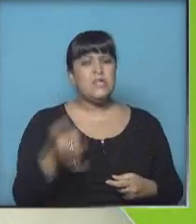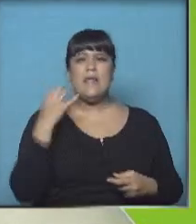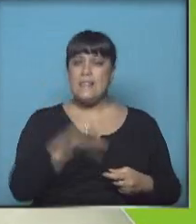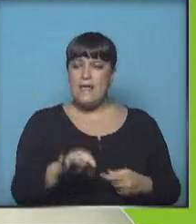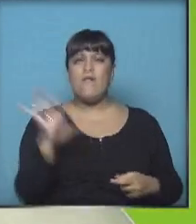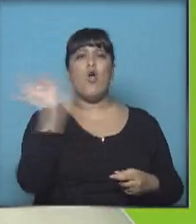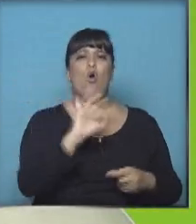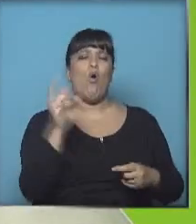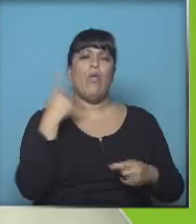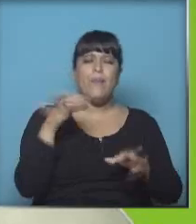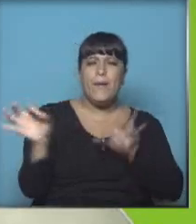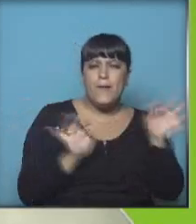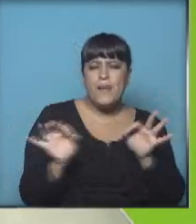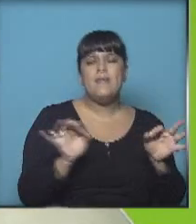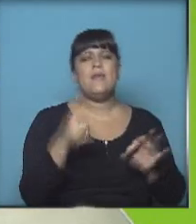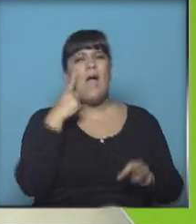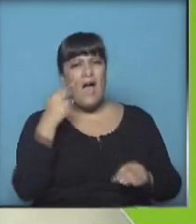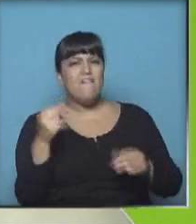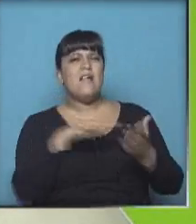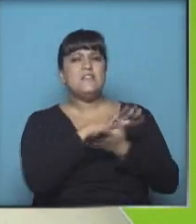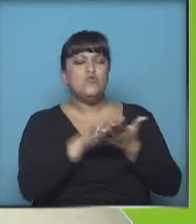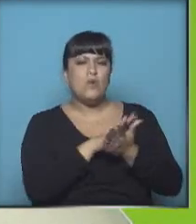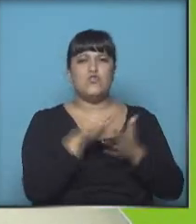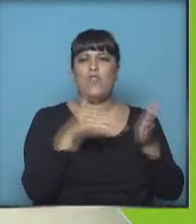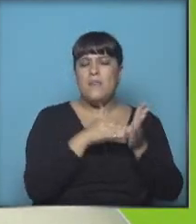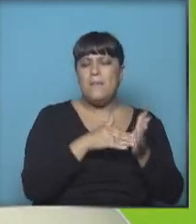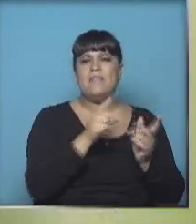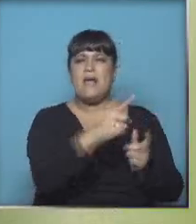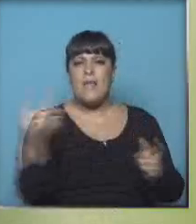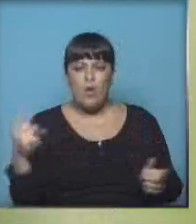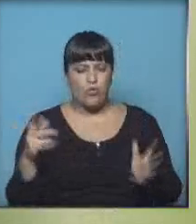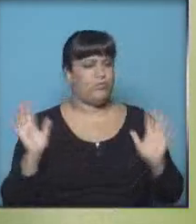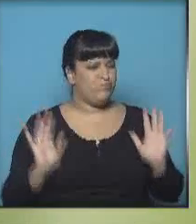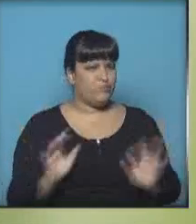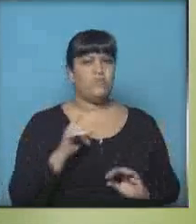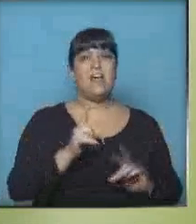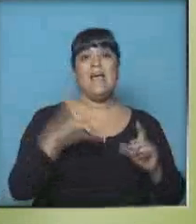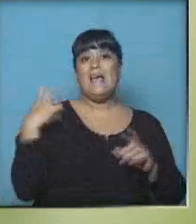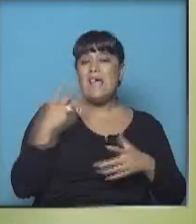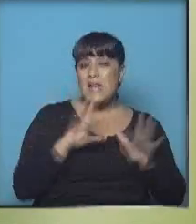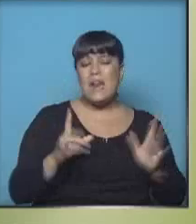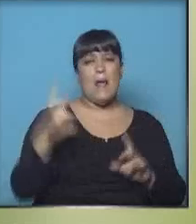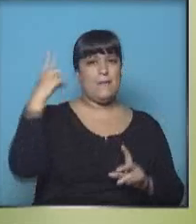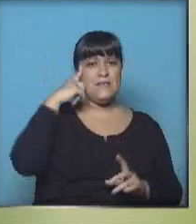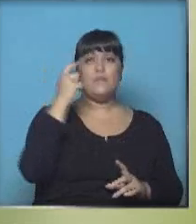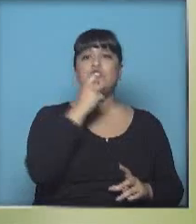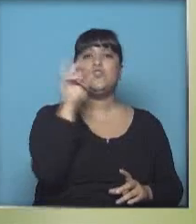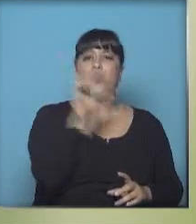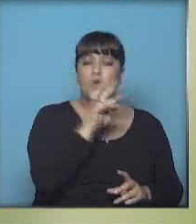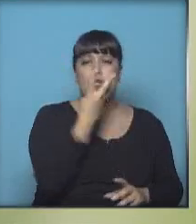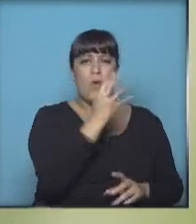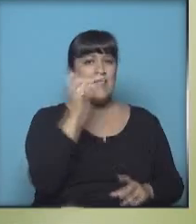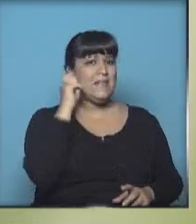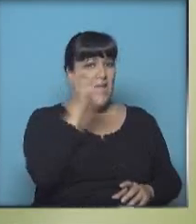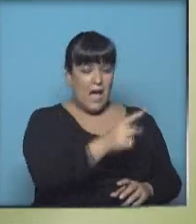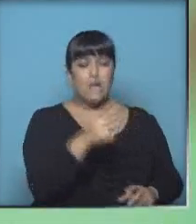puede evaluar de acuerdo a sus circunstancias si debe o no tener una terapia de reemplazo hormonal? En general estamos pensando que si la mujer tiene 40 años y una